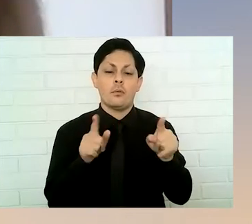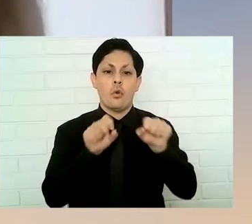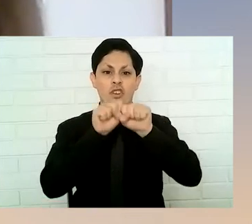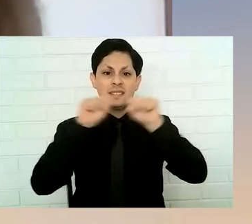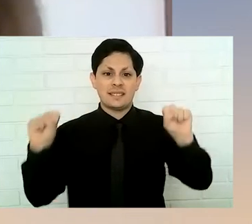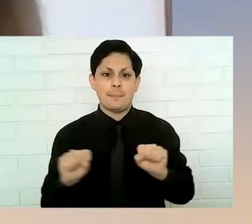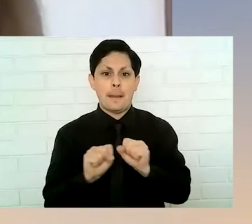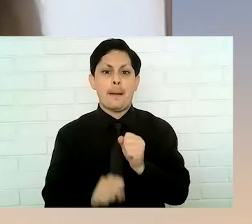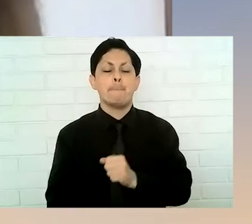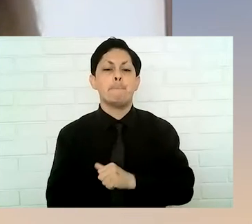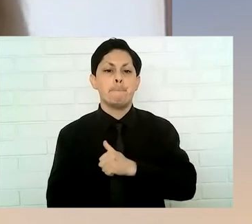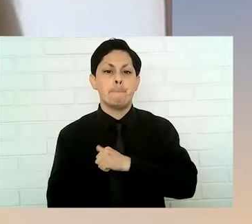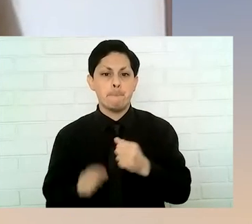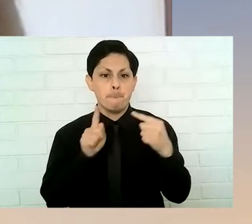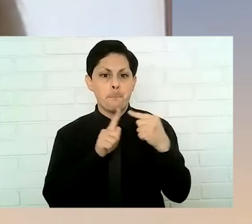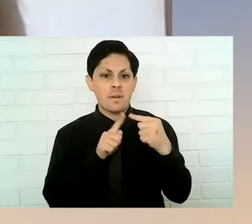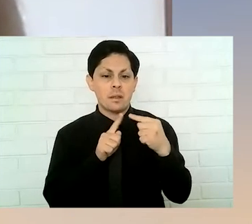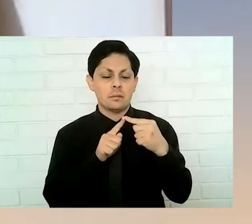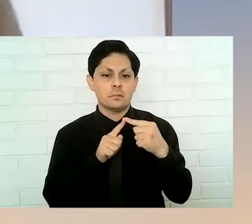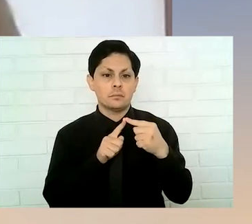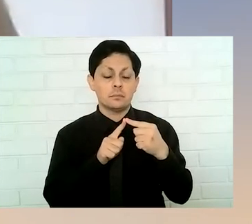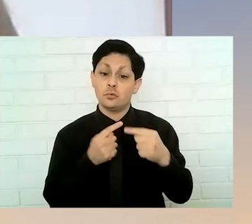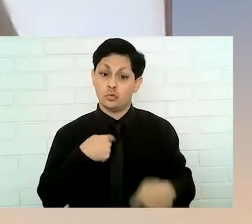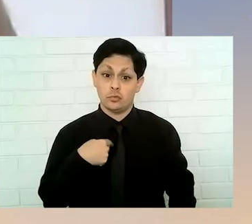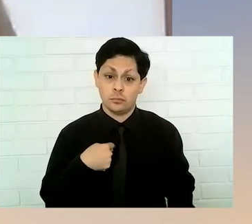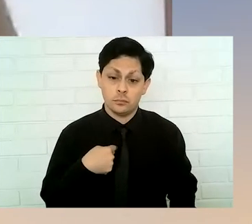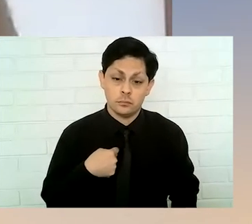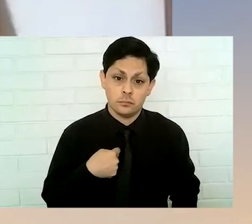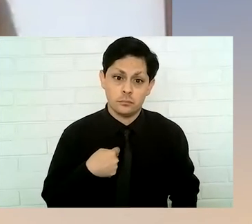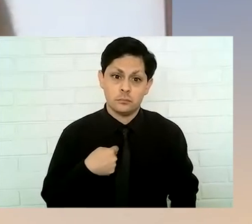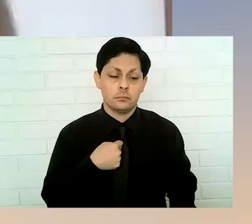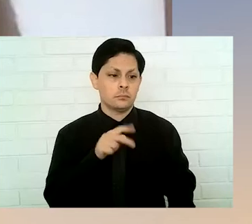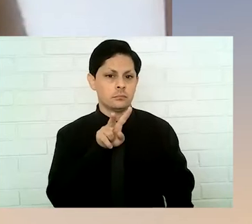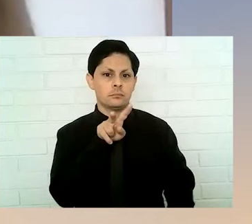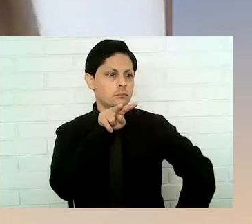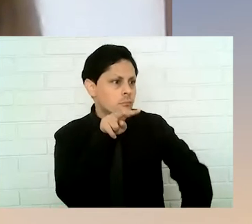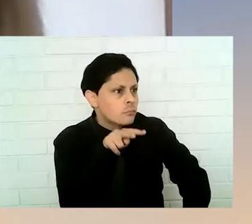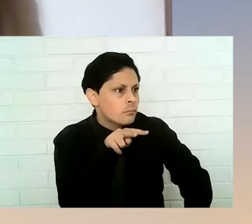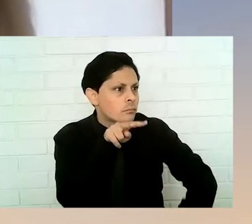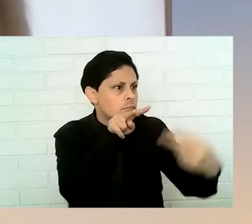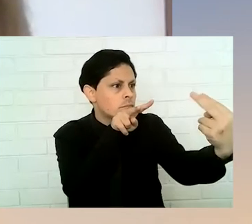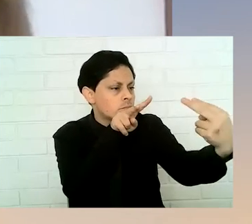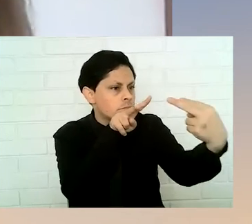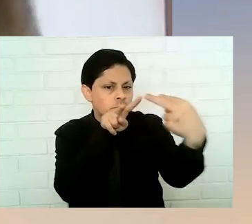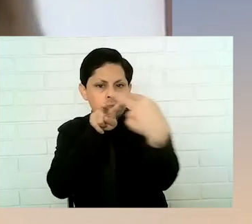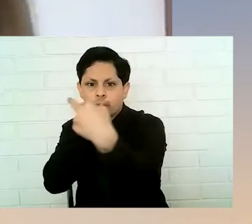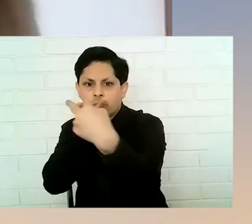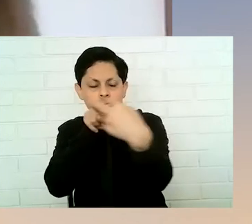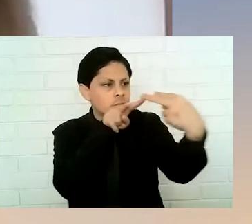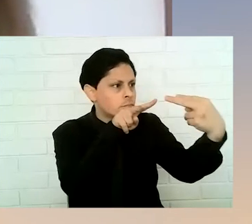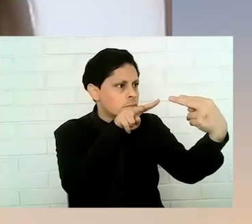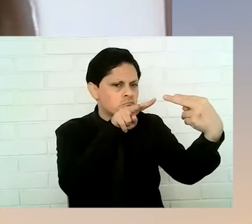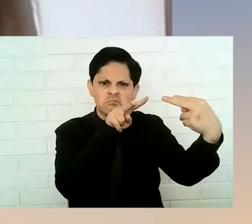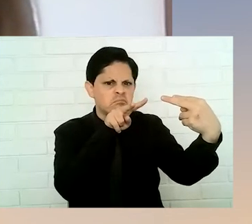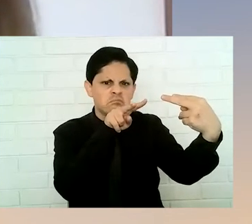privados. Yo constaté que la mirada, tal como otras cosas, no es un punto